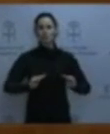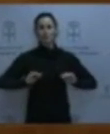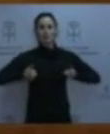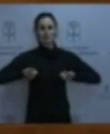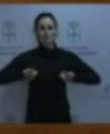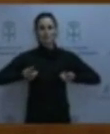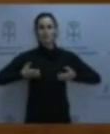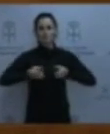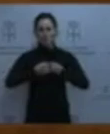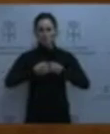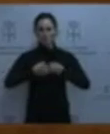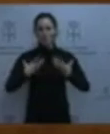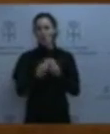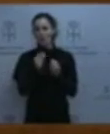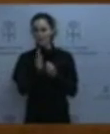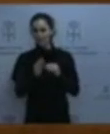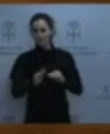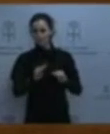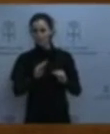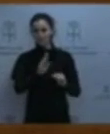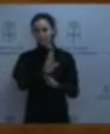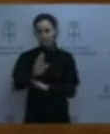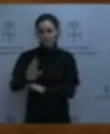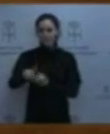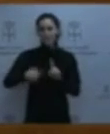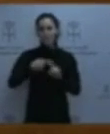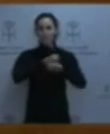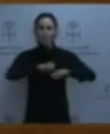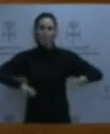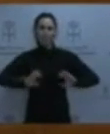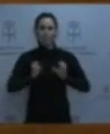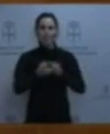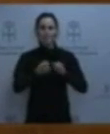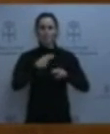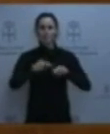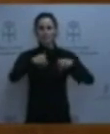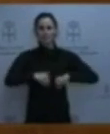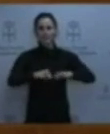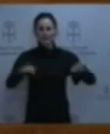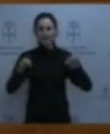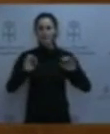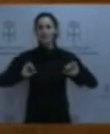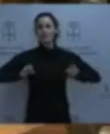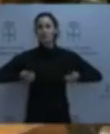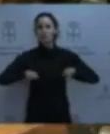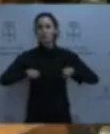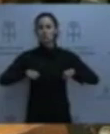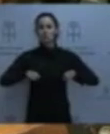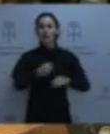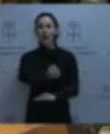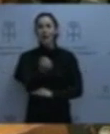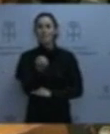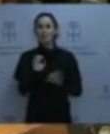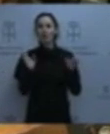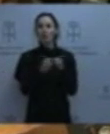los colectivos afectados, con sus representantes y también con la mayoría de los grupos parlamentarios de esta Cámara. Una iniciativa que respaldan todos los grupos parlamentarios de la